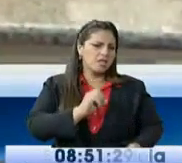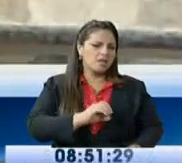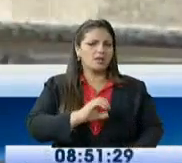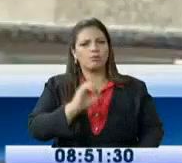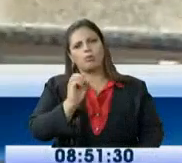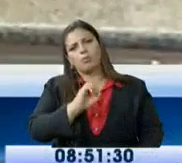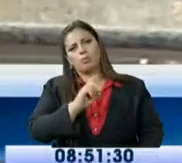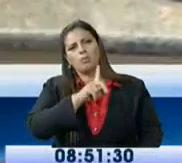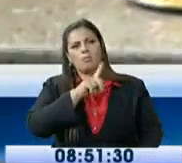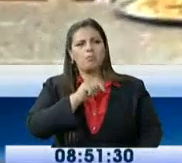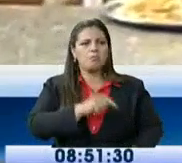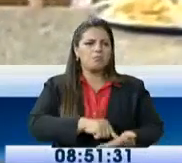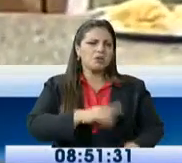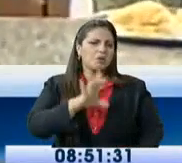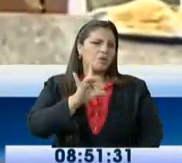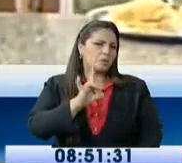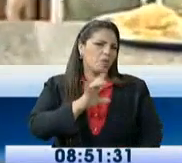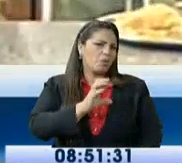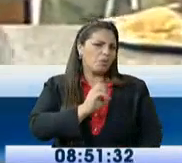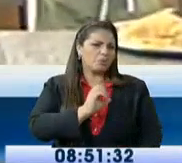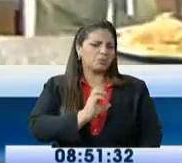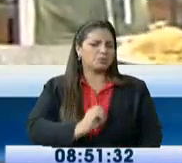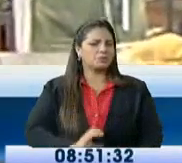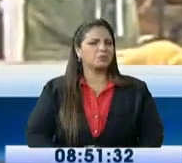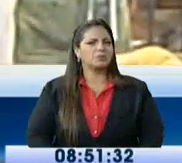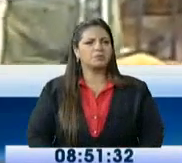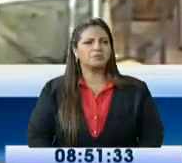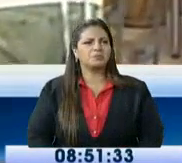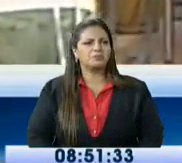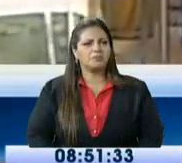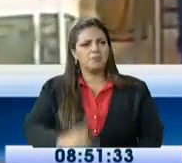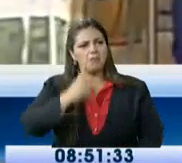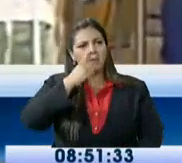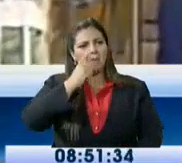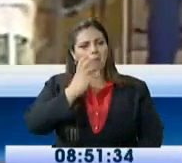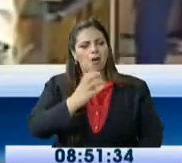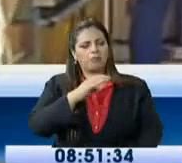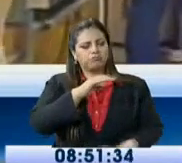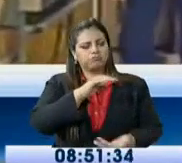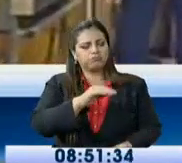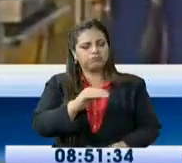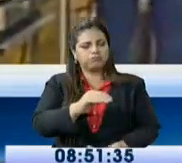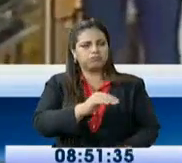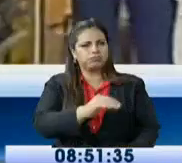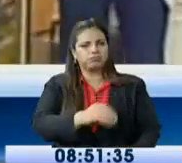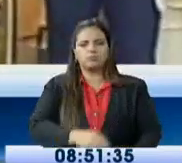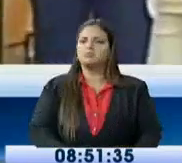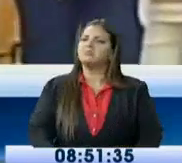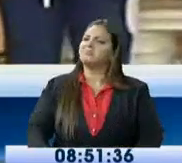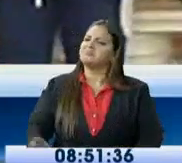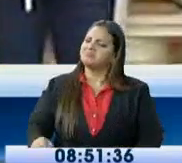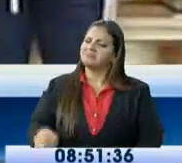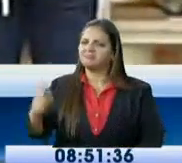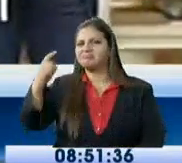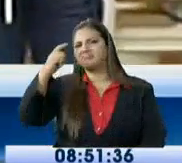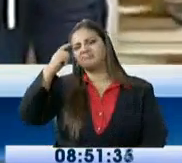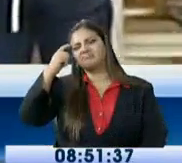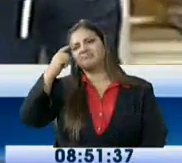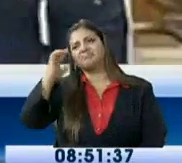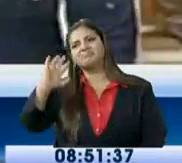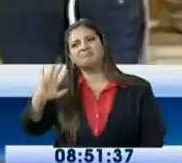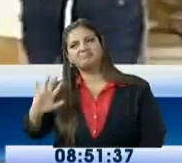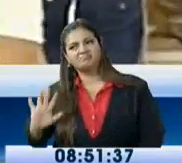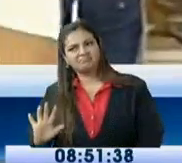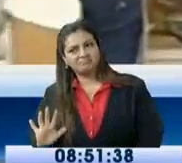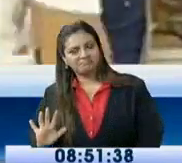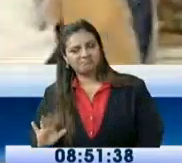1.800, así. Ah, perfecto. Yo encuentro el hecho de que los panes de Pascua, generalmente la gente los empieza ya